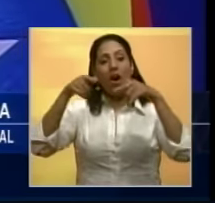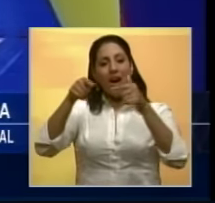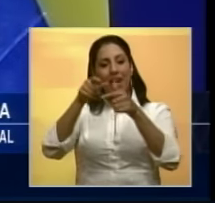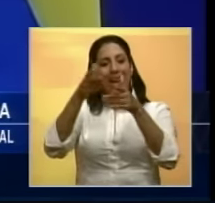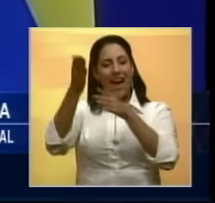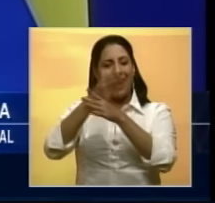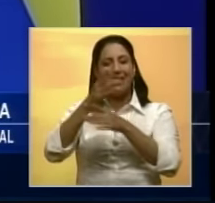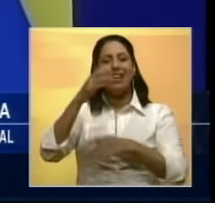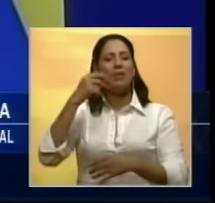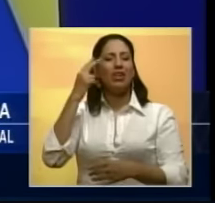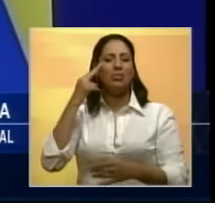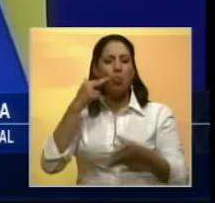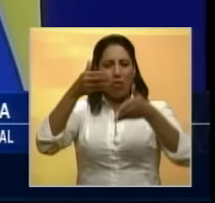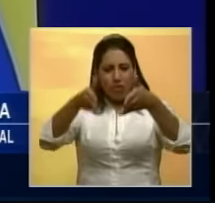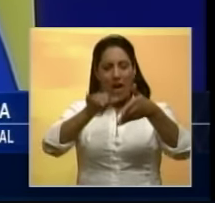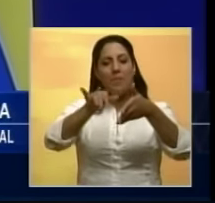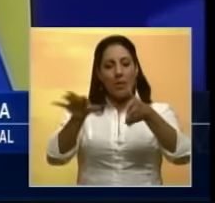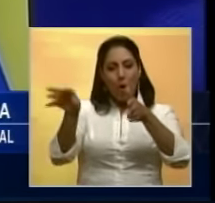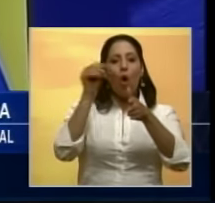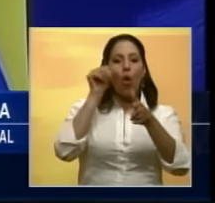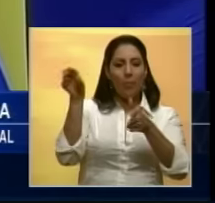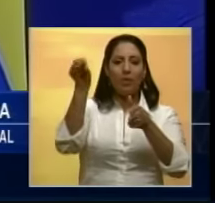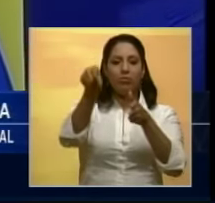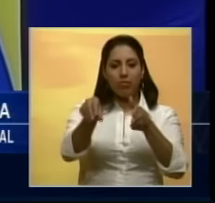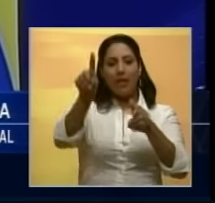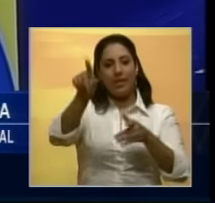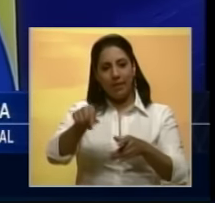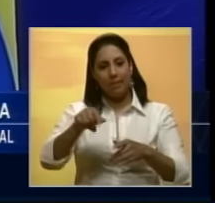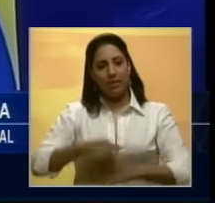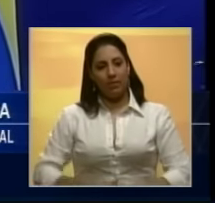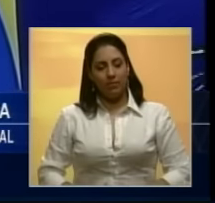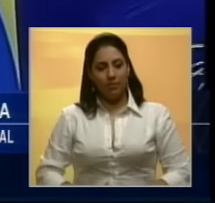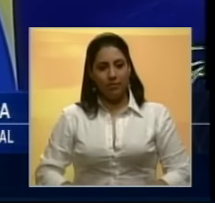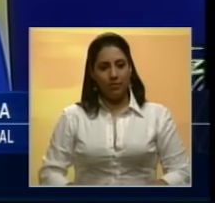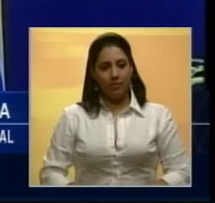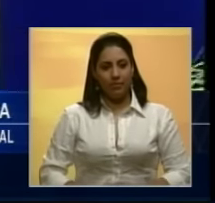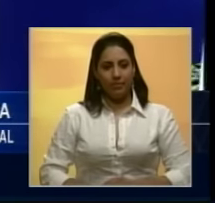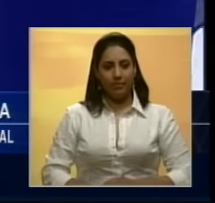donde reposan próceres y personajes ilustres de la historia venezolana.